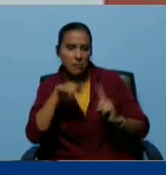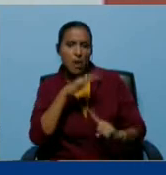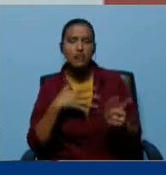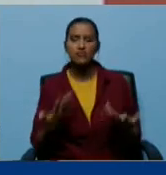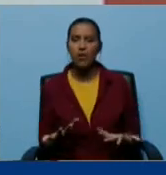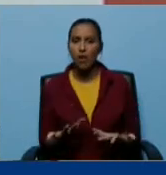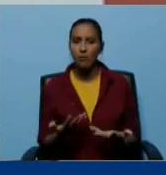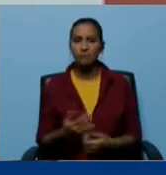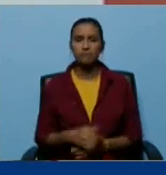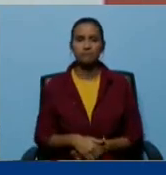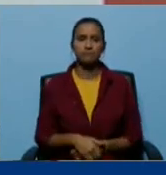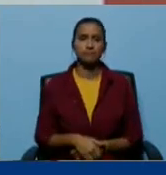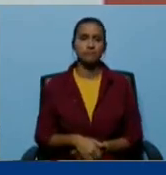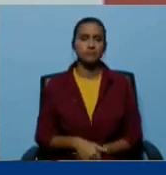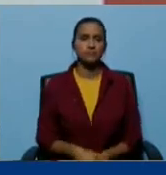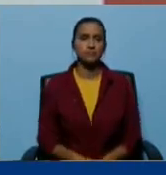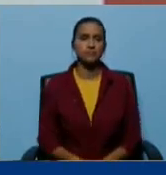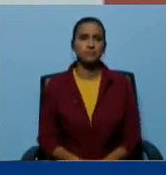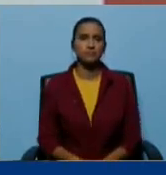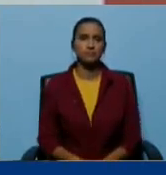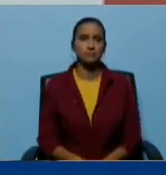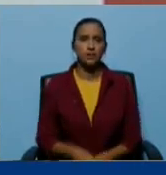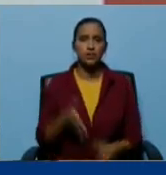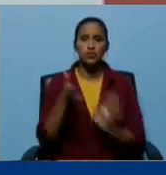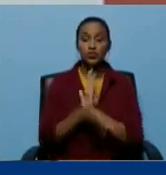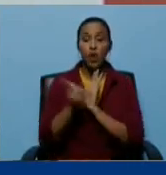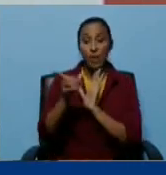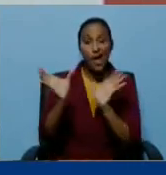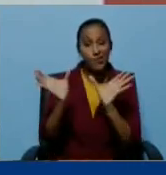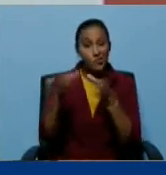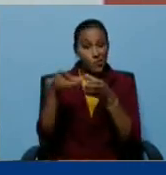frente a la campaña sucia